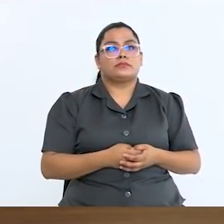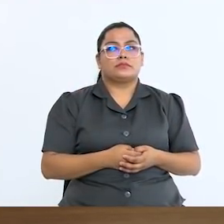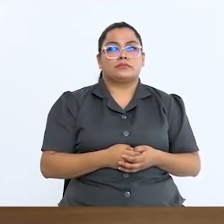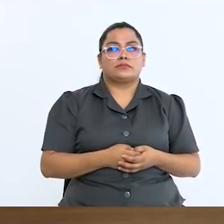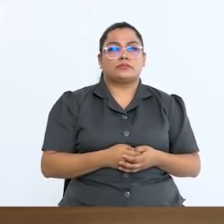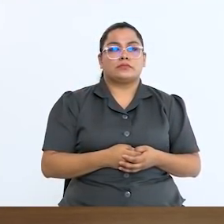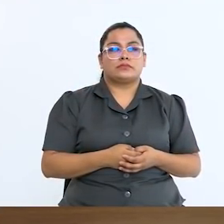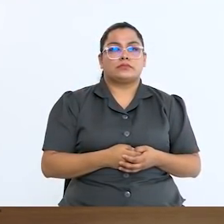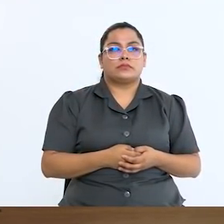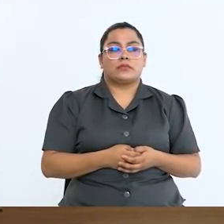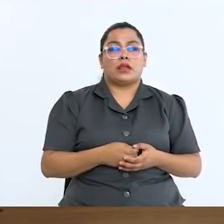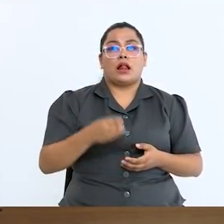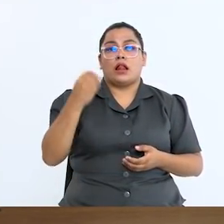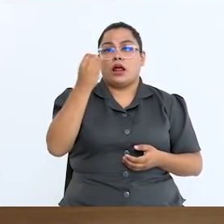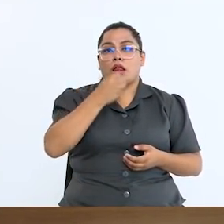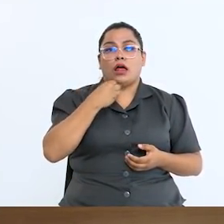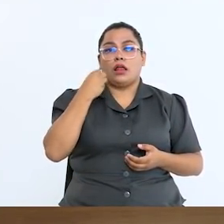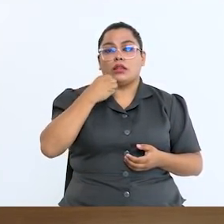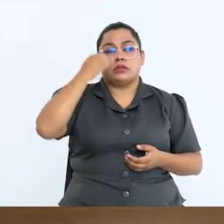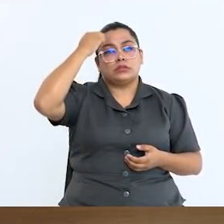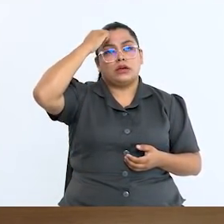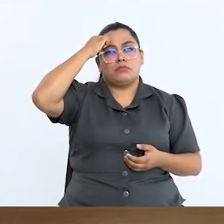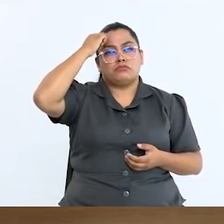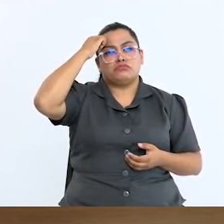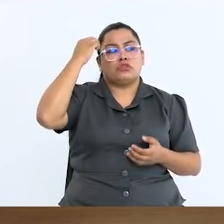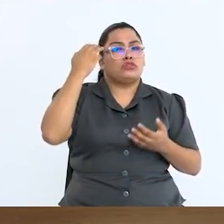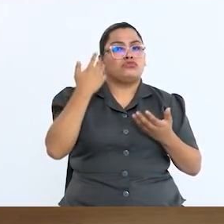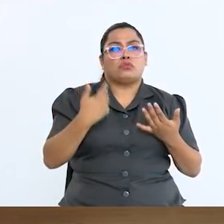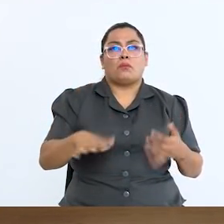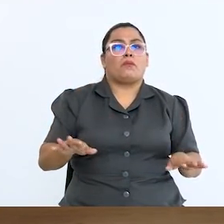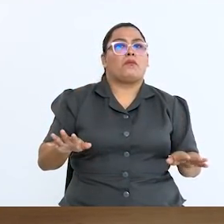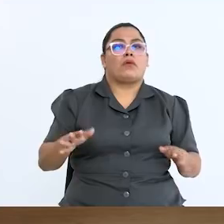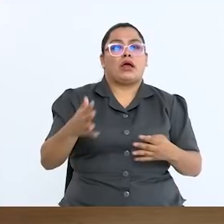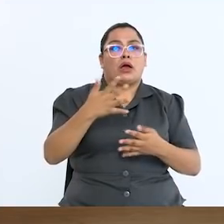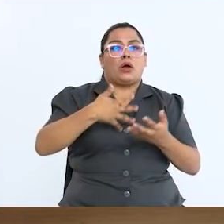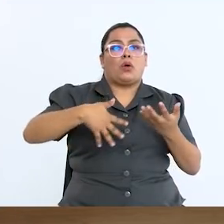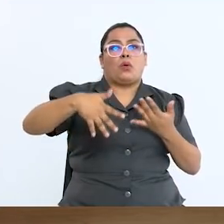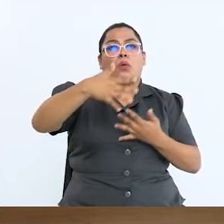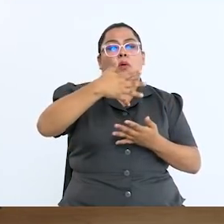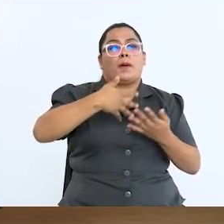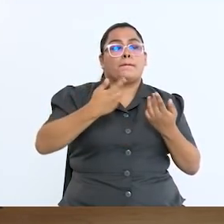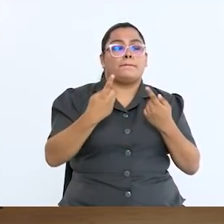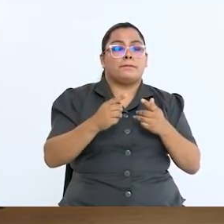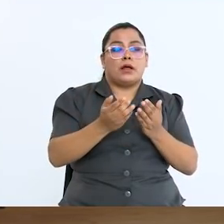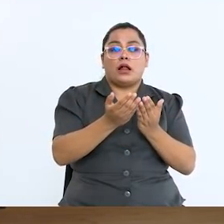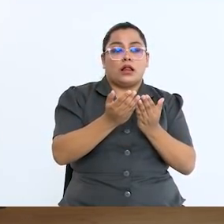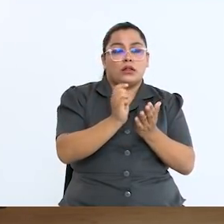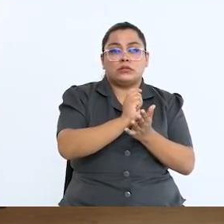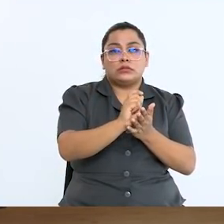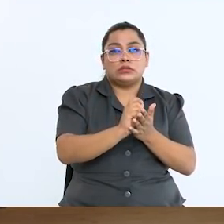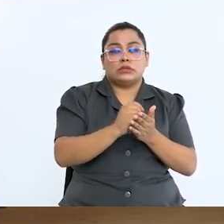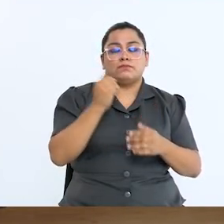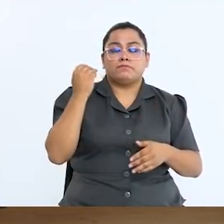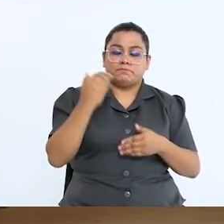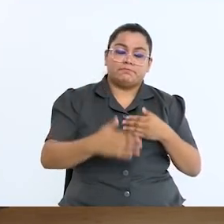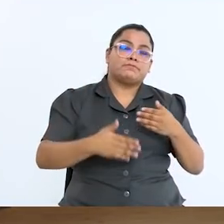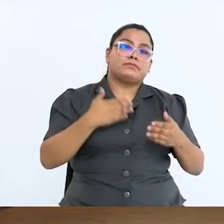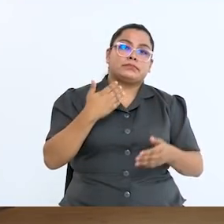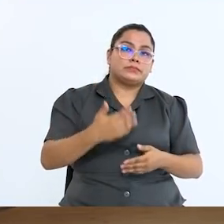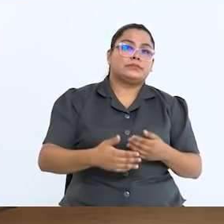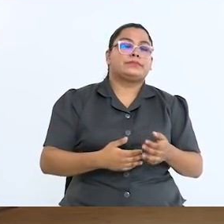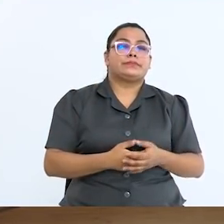que la oralidad se aprende de manera natural en el contexto, pero la lectura y la escritura es